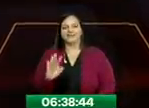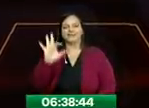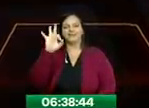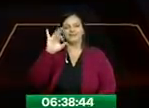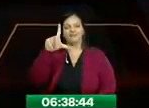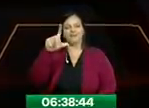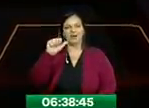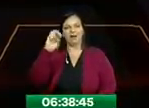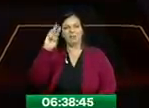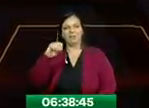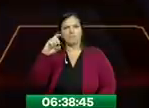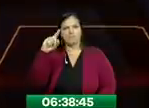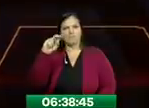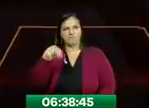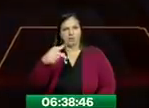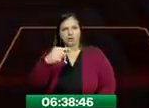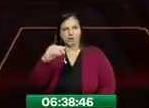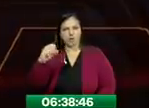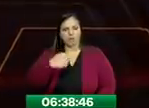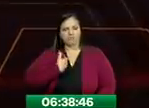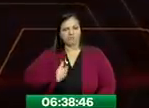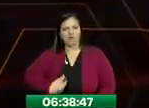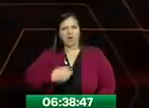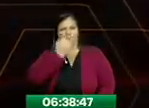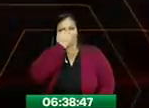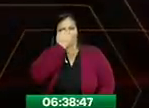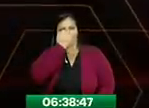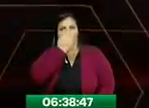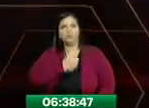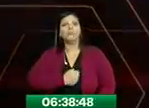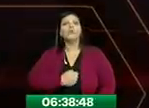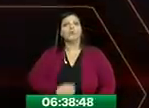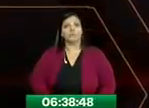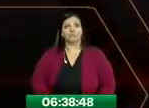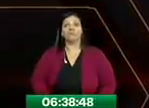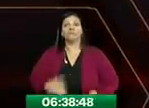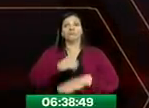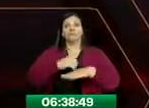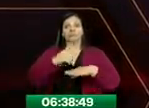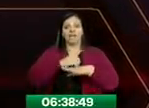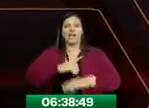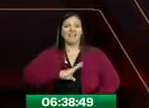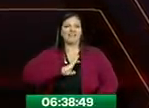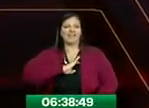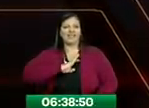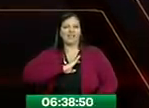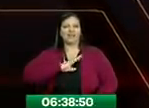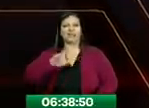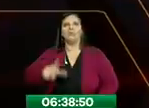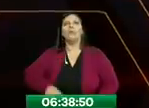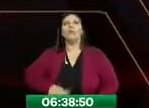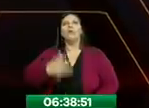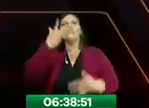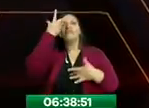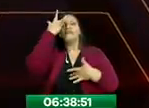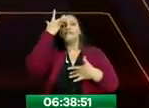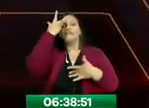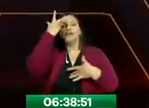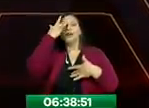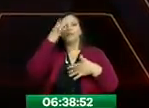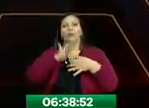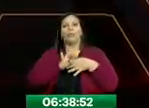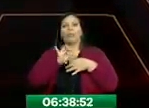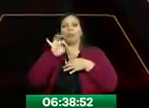el director técnico, campeón de América, dio positivo del coronavirus. El club suspendió todas las